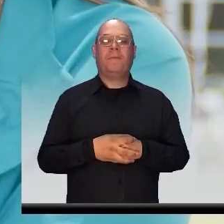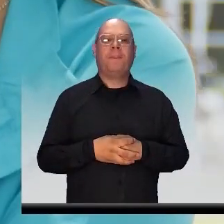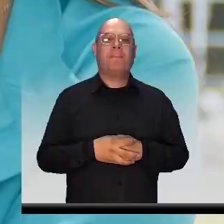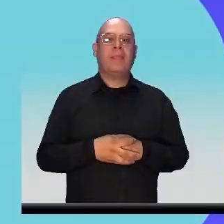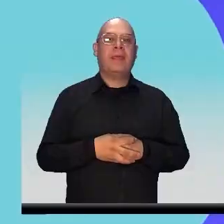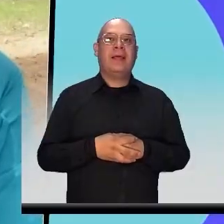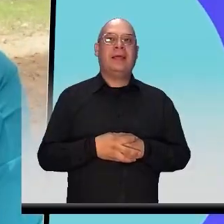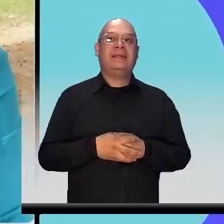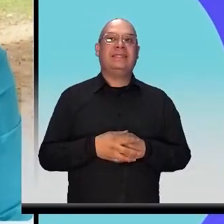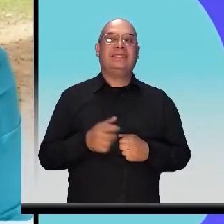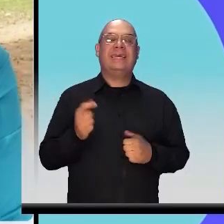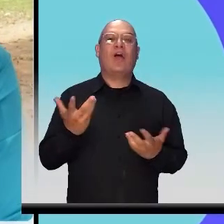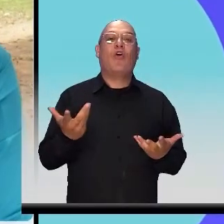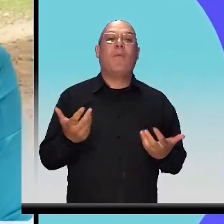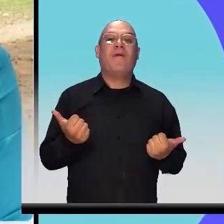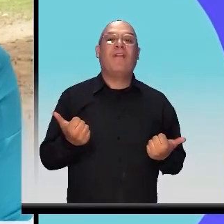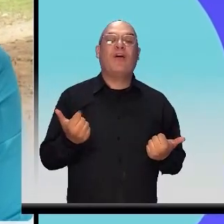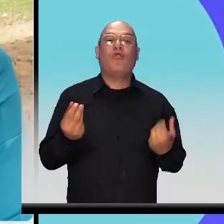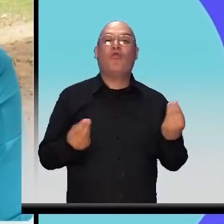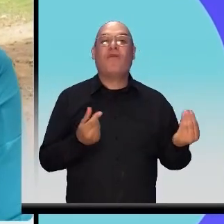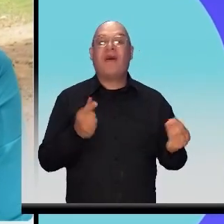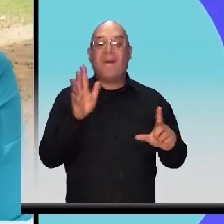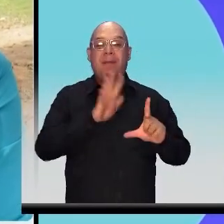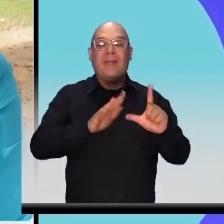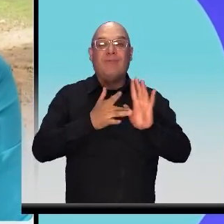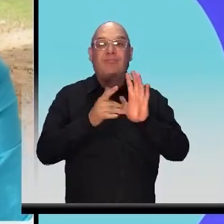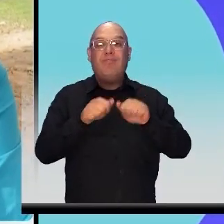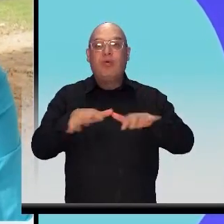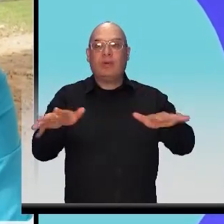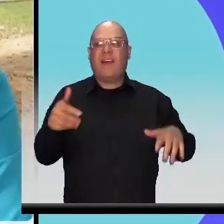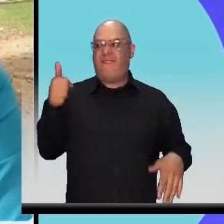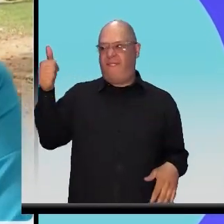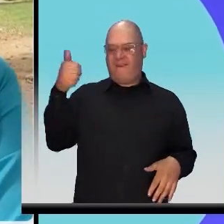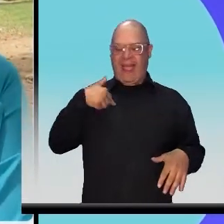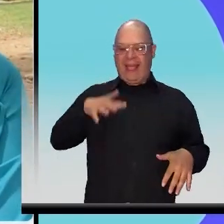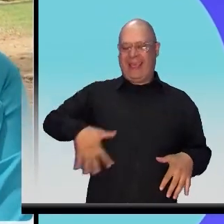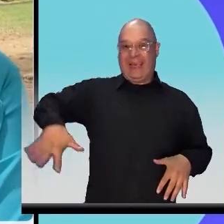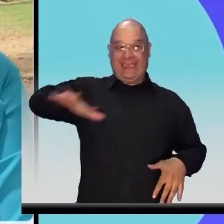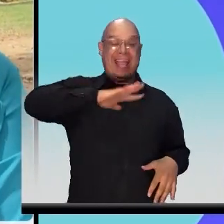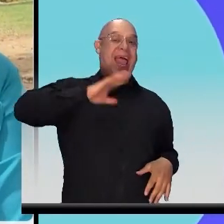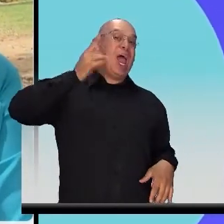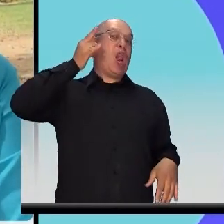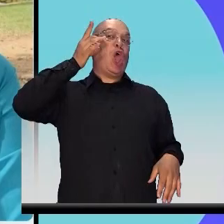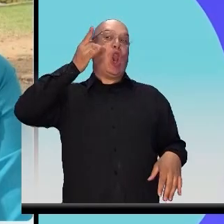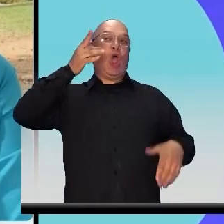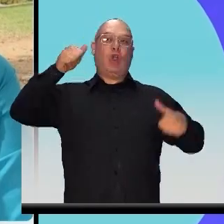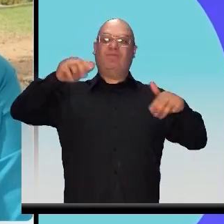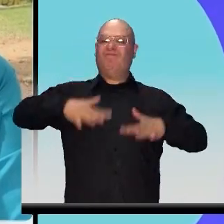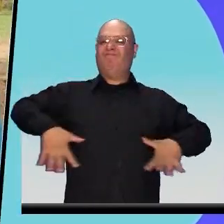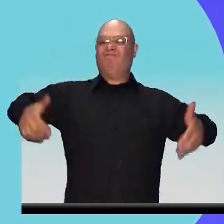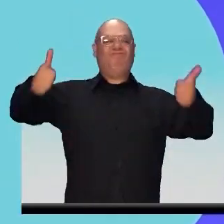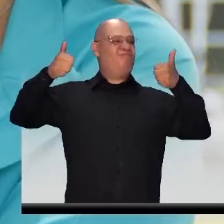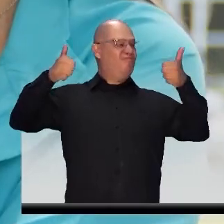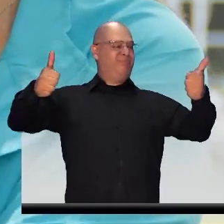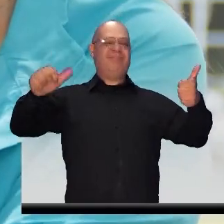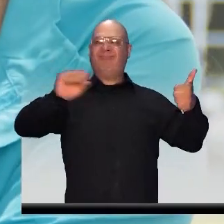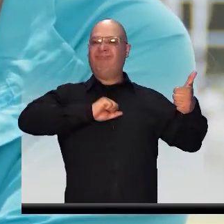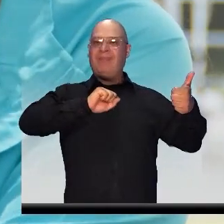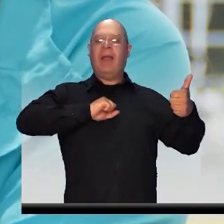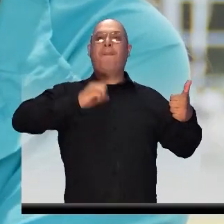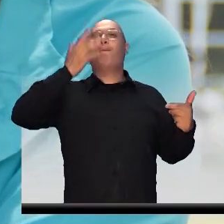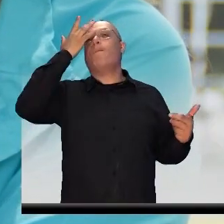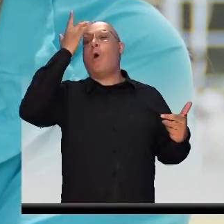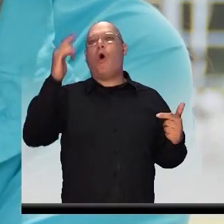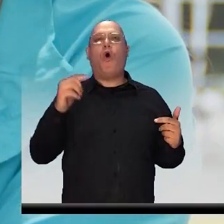sale, ¿y tú cómo vas con el tuyo? No, todo va súper bien, imagínate que estamos aquí en Río Negro y la estamos pasando súper bacano porque estamos conociendo un montón